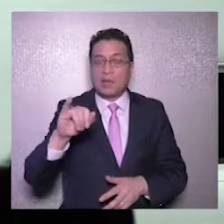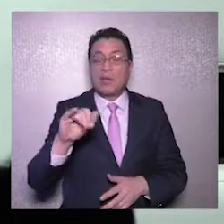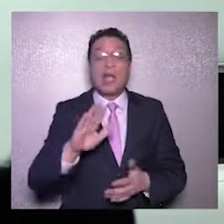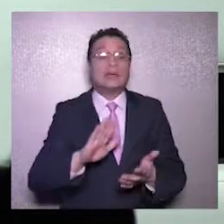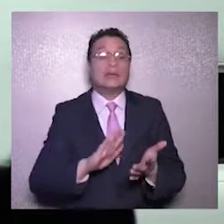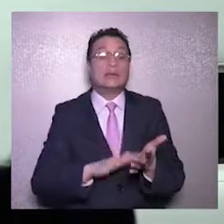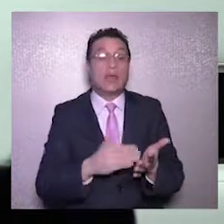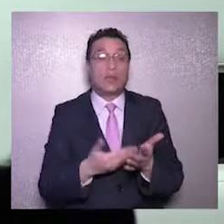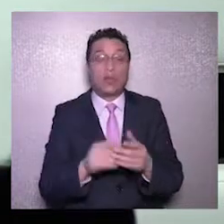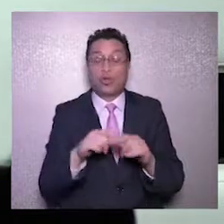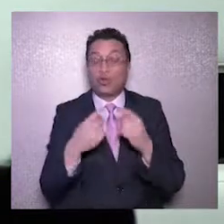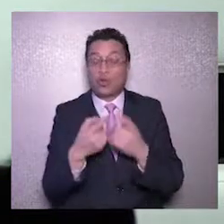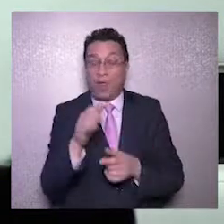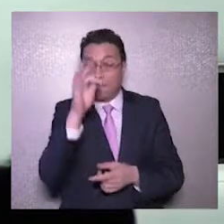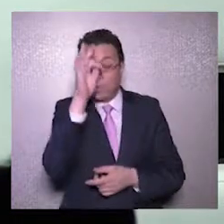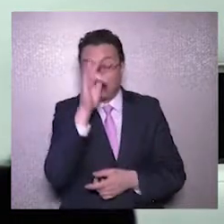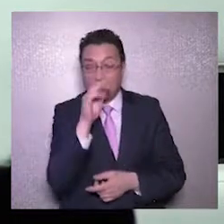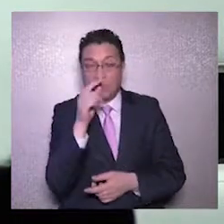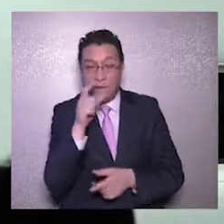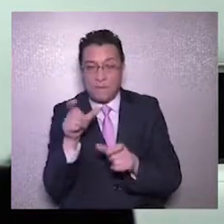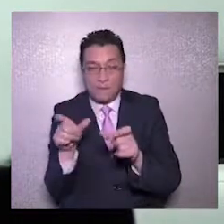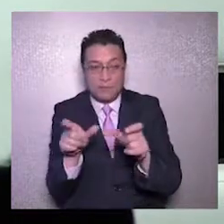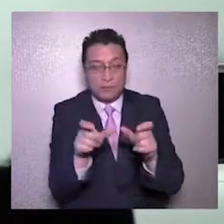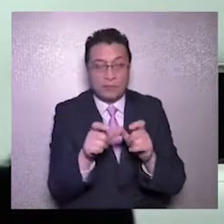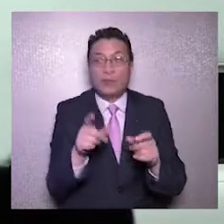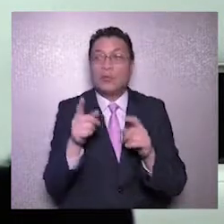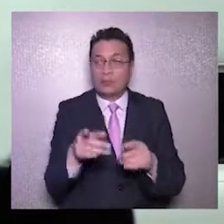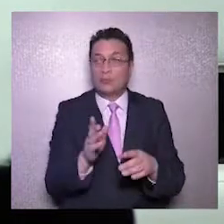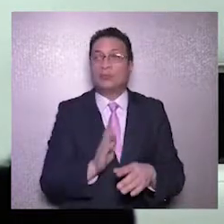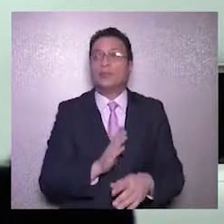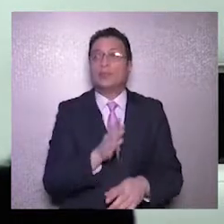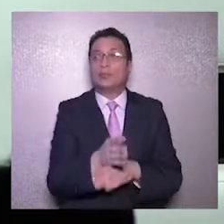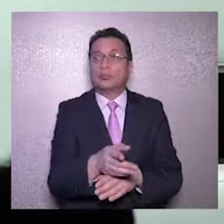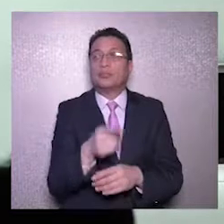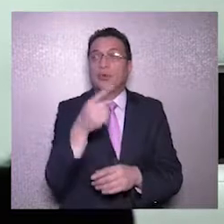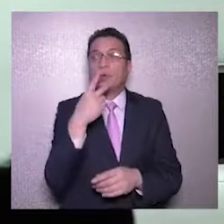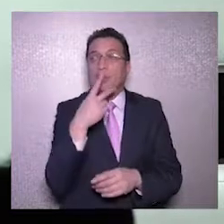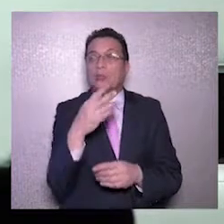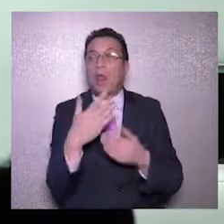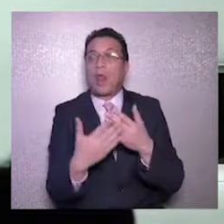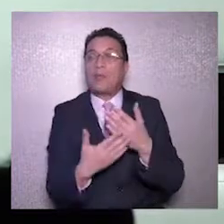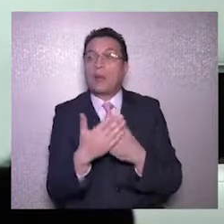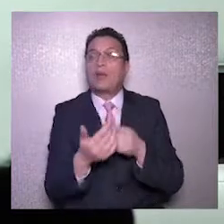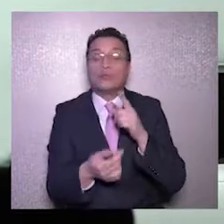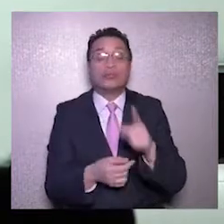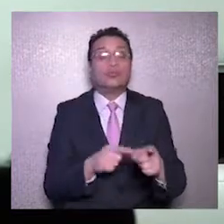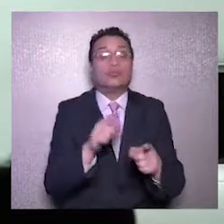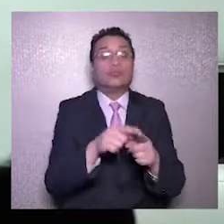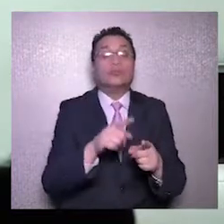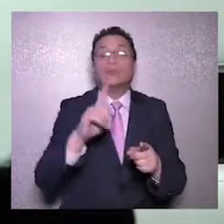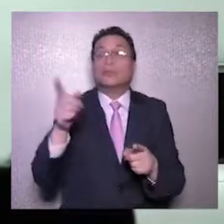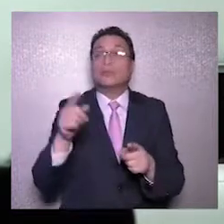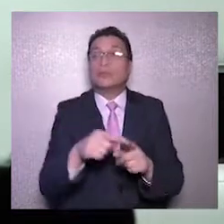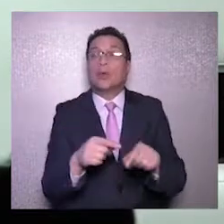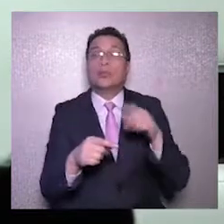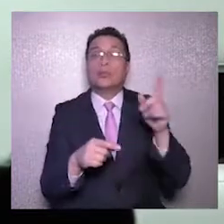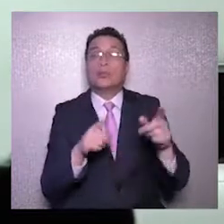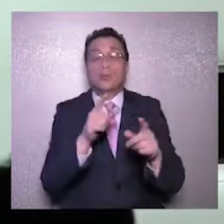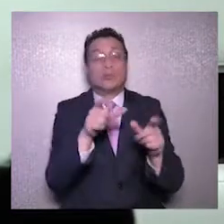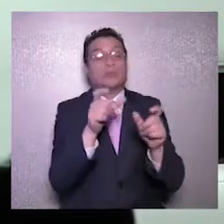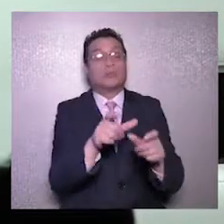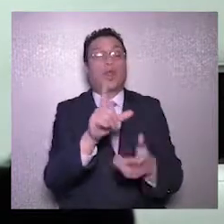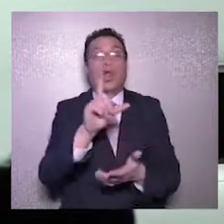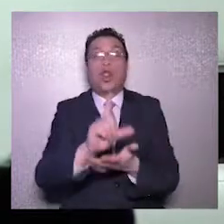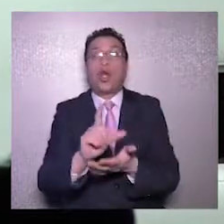los funcionarios, los fiscalizadores, un sistema de tablet que va y el día en la mañana le dicen a usted le va a tocar ir a fiscalizar los